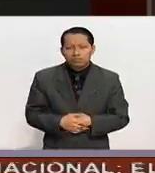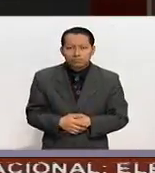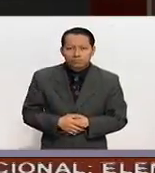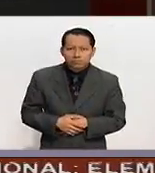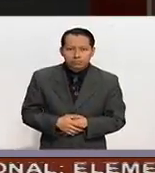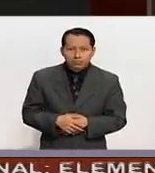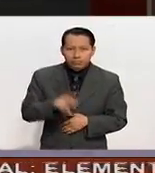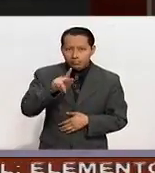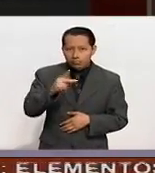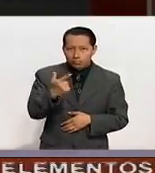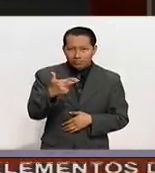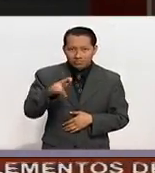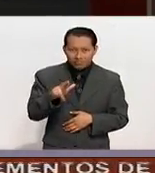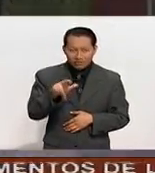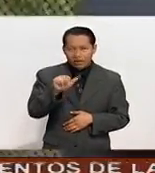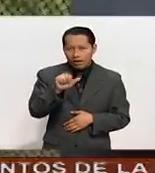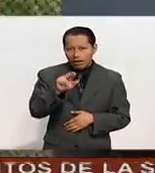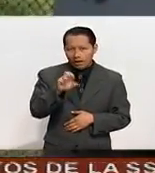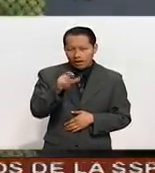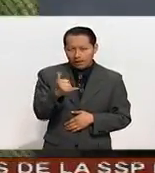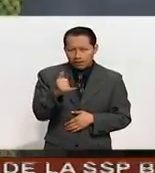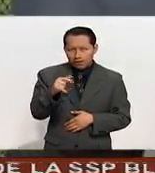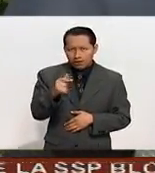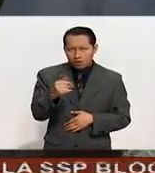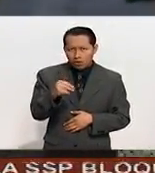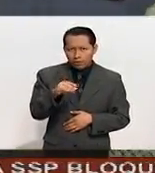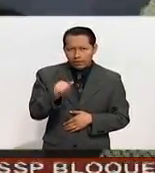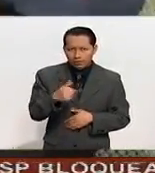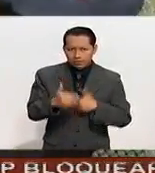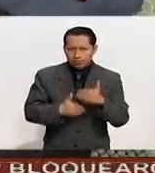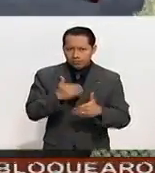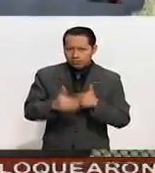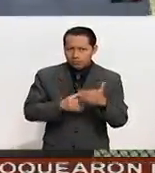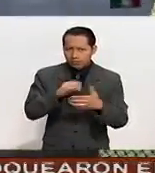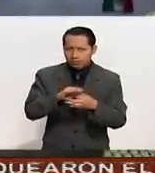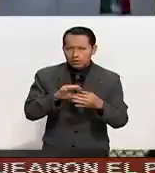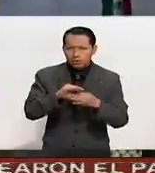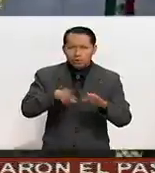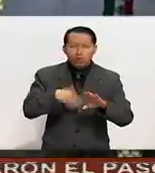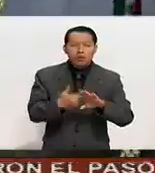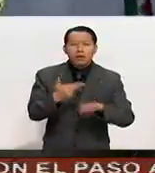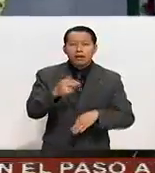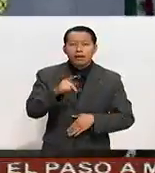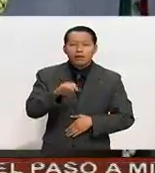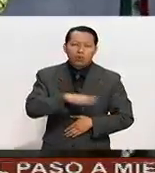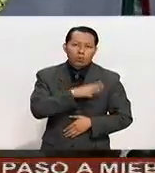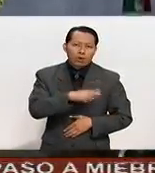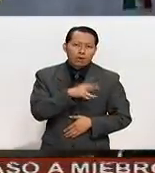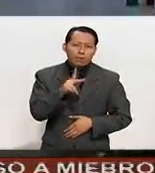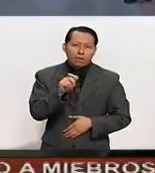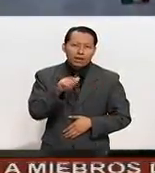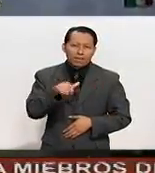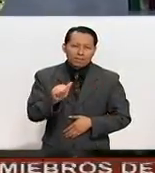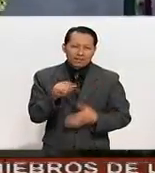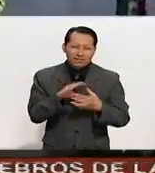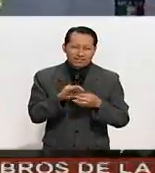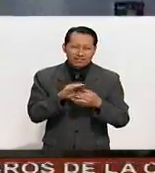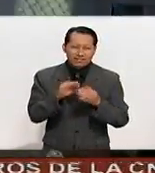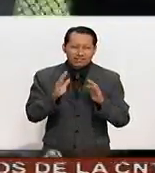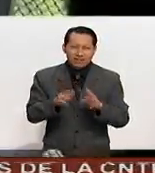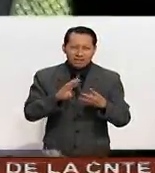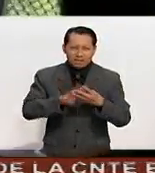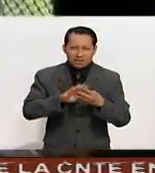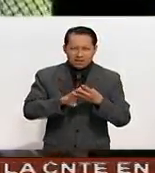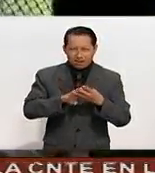La Procuradora General de la República, Arely Gómez, habló sobre el proceso que se sigue contra Héctor El Güero Palma, quien, como ya le informamos, se encuentra en el penal